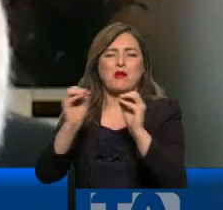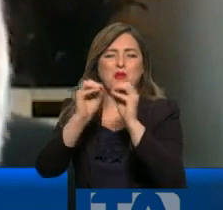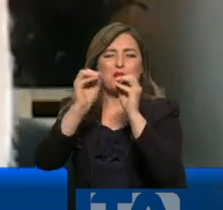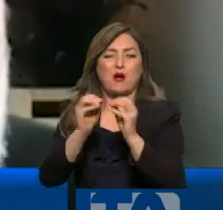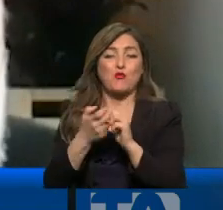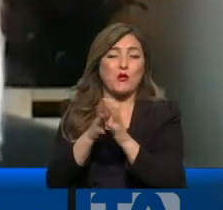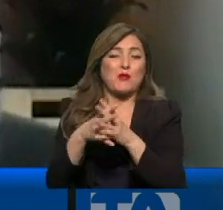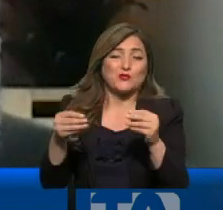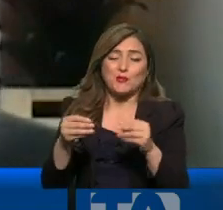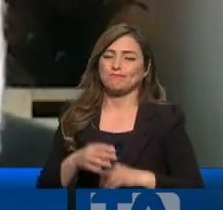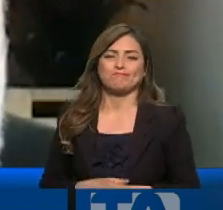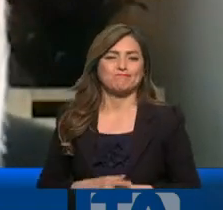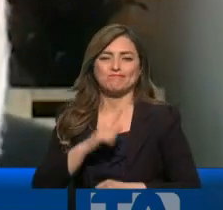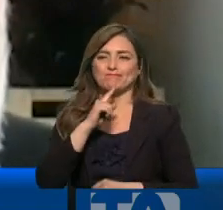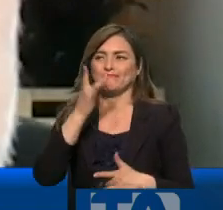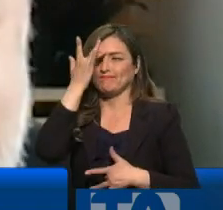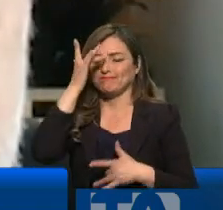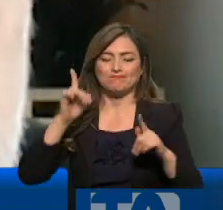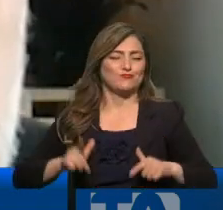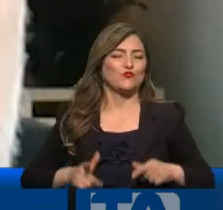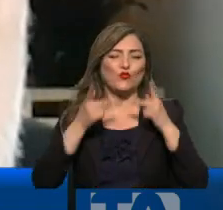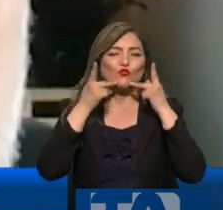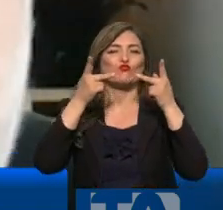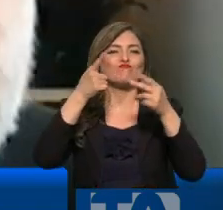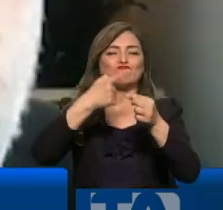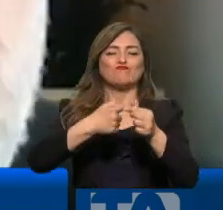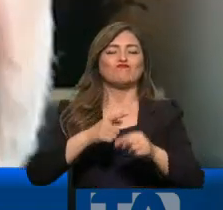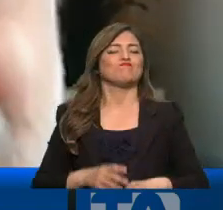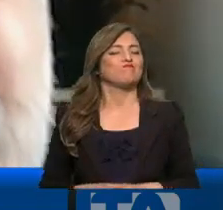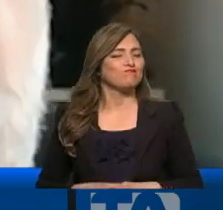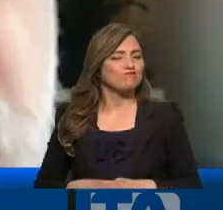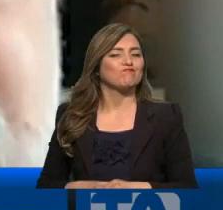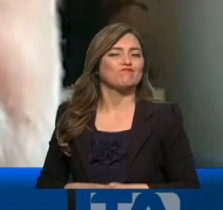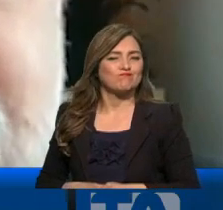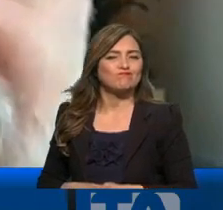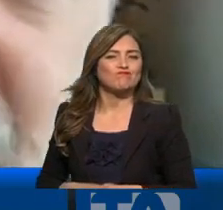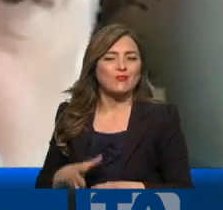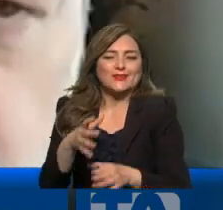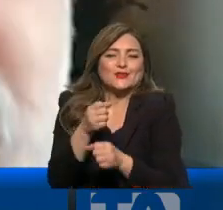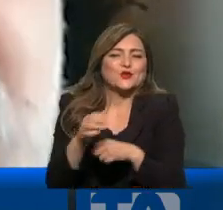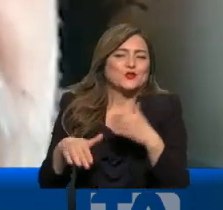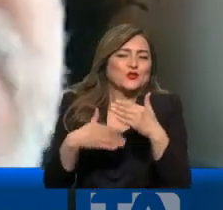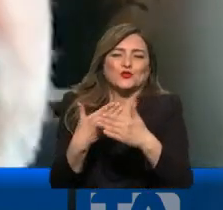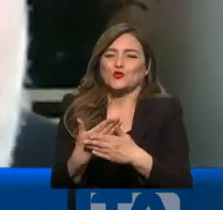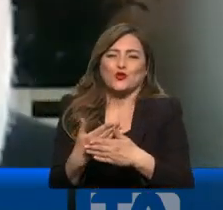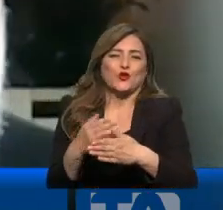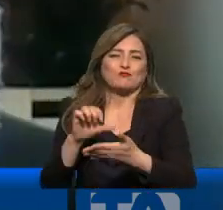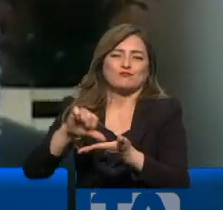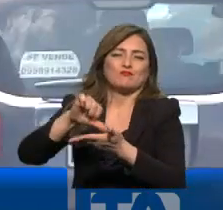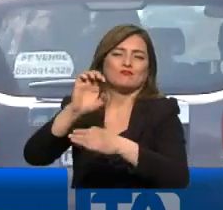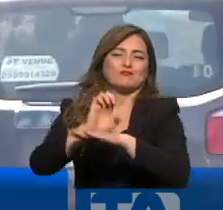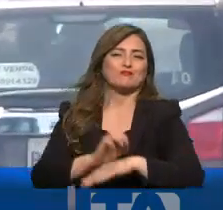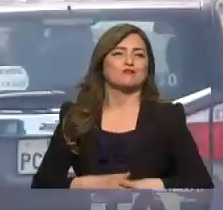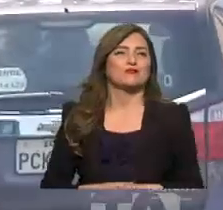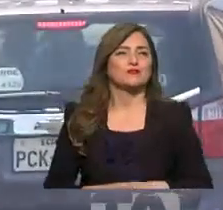problema serio sobre la salud pública que tenemos en Quito y con casi seguridad en todas las demás ciudades del